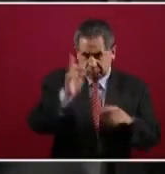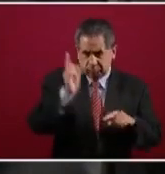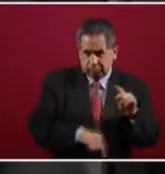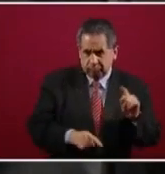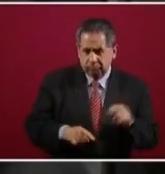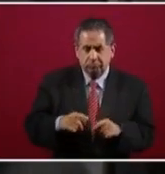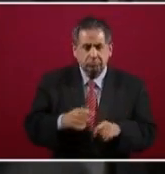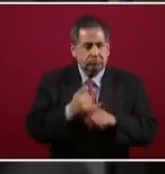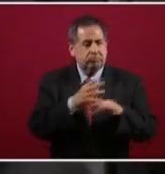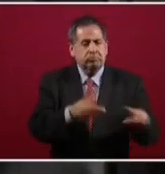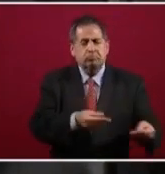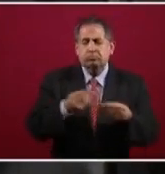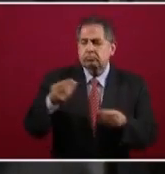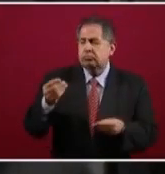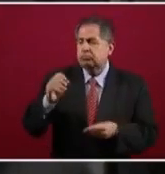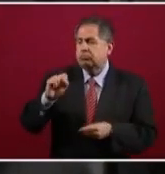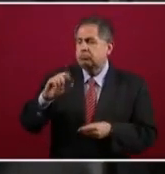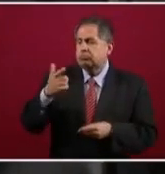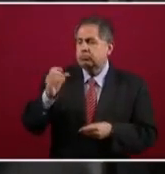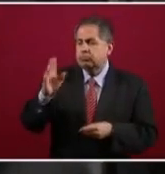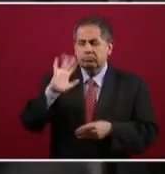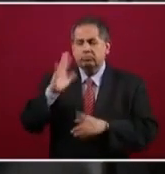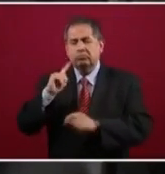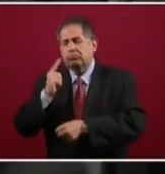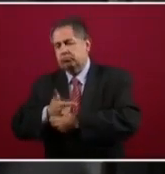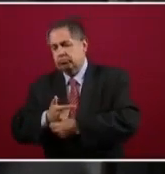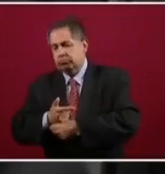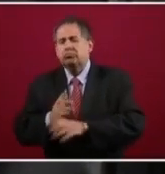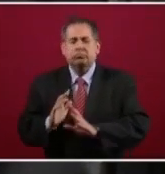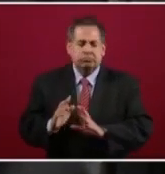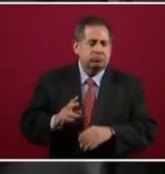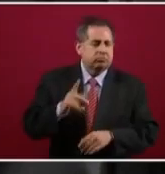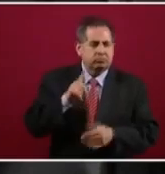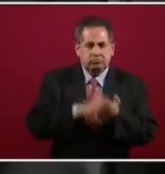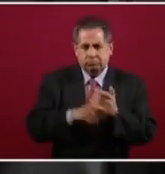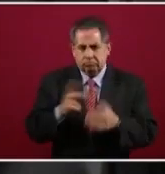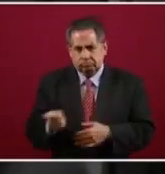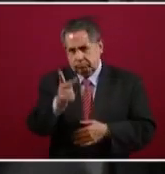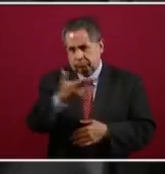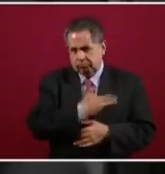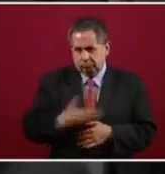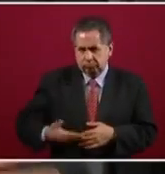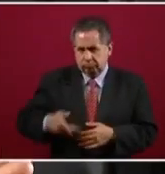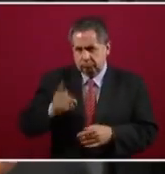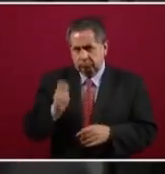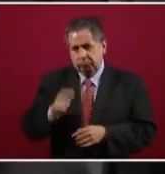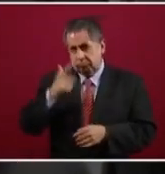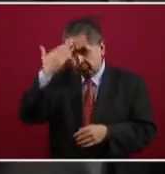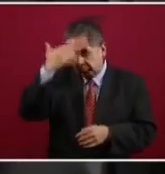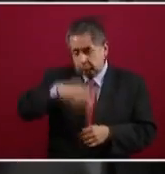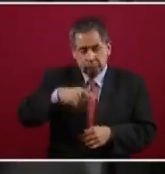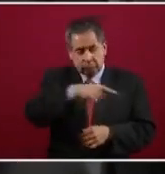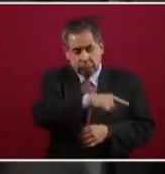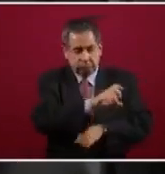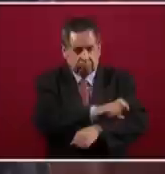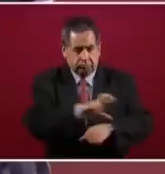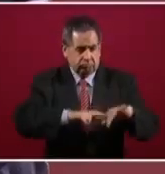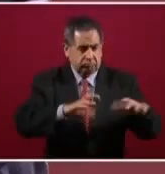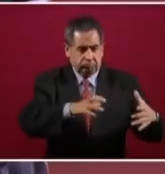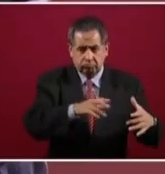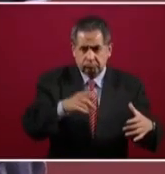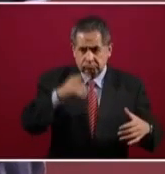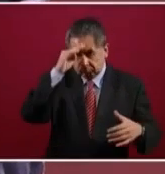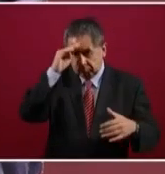tengo información en la Secretaría de Gobernación que ya está en la mira, pero la pregunta hacia el Ejecutivo es: ¿sabía usted de esta coordinación?